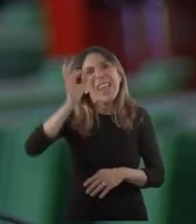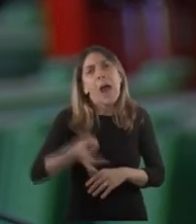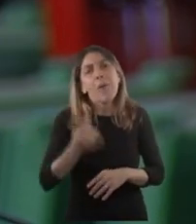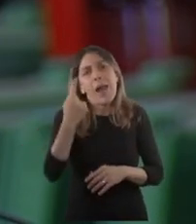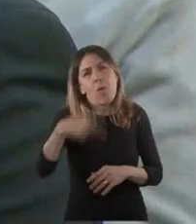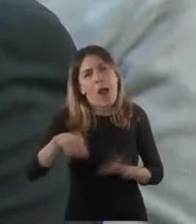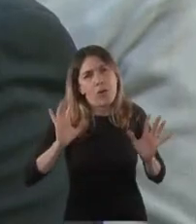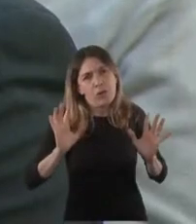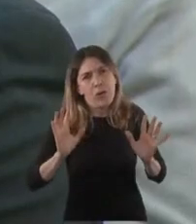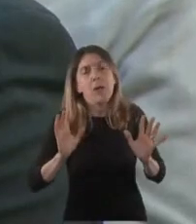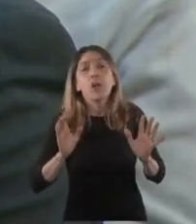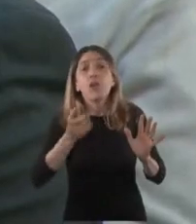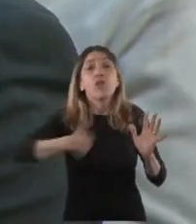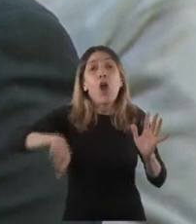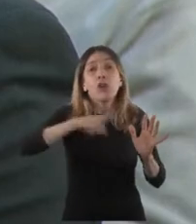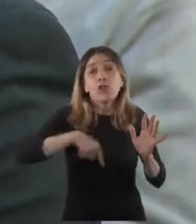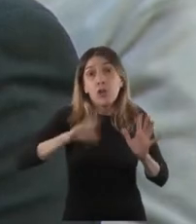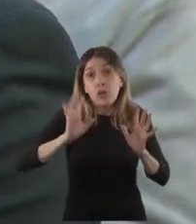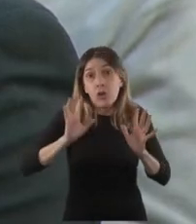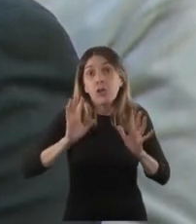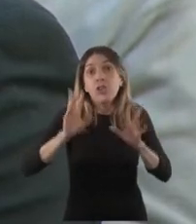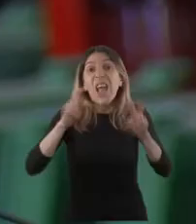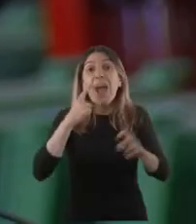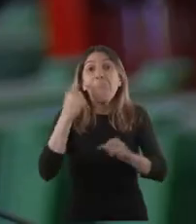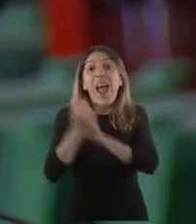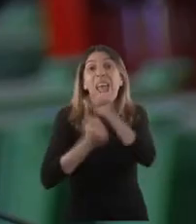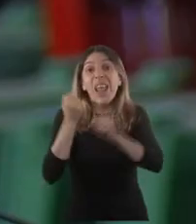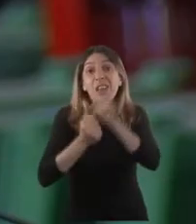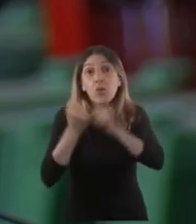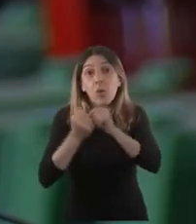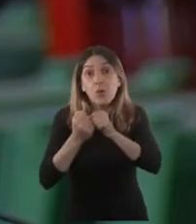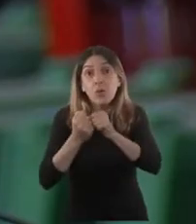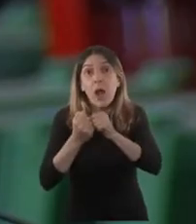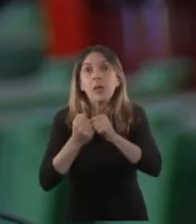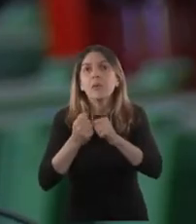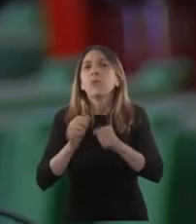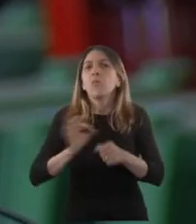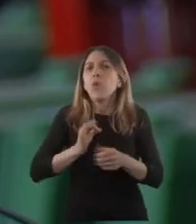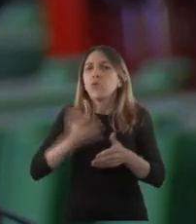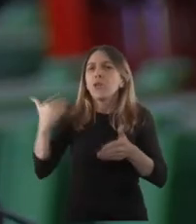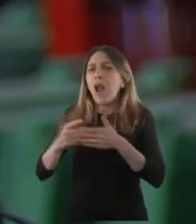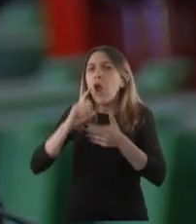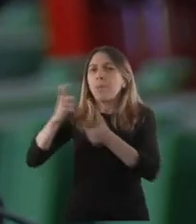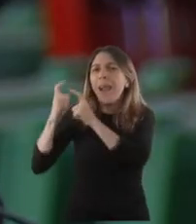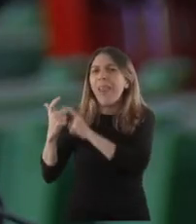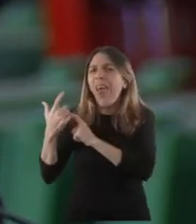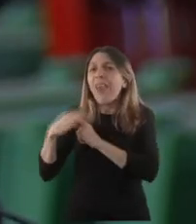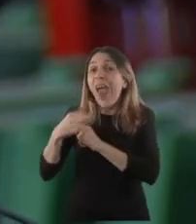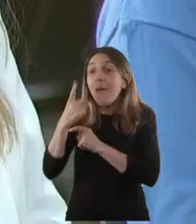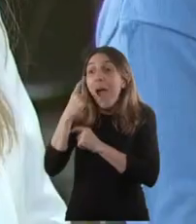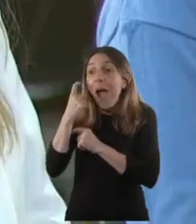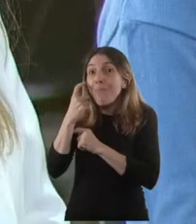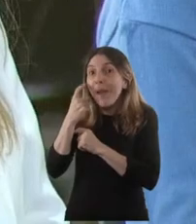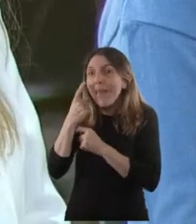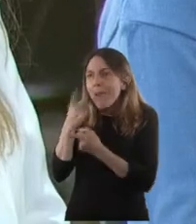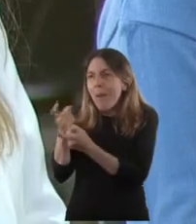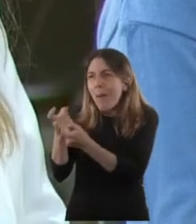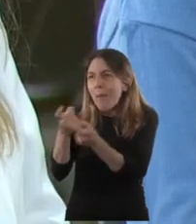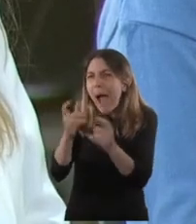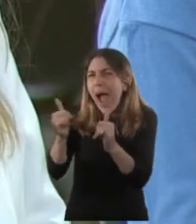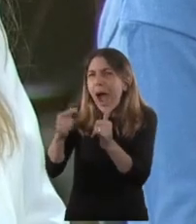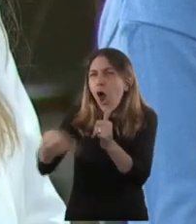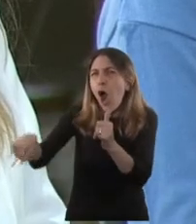siguiente: nosotros en la industria, quienes tenemos mucho más años, tenemos que aprender mucho de los jóvenes, dar espacio a